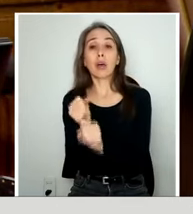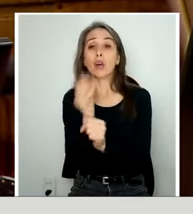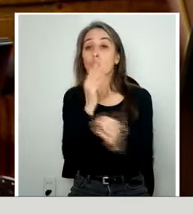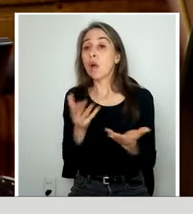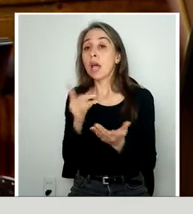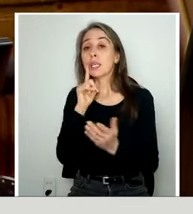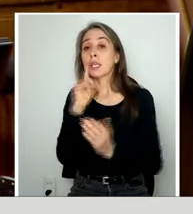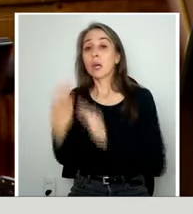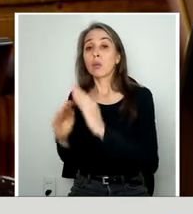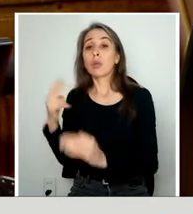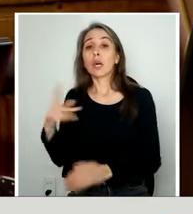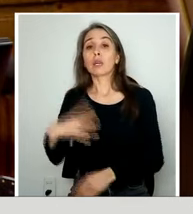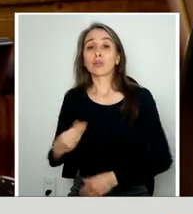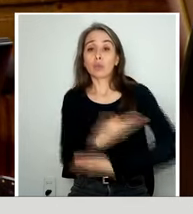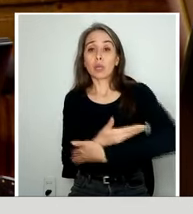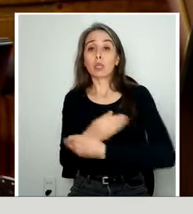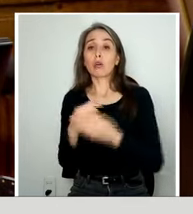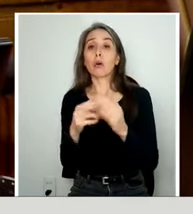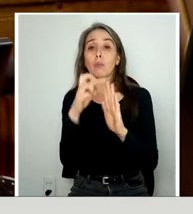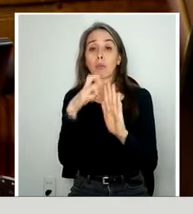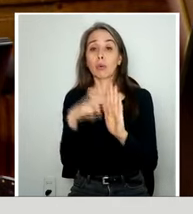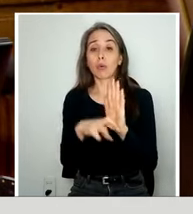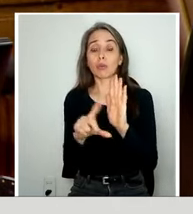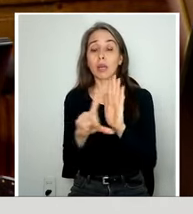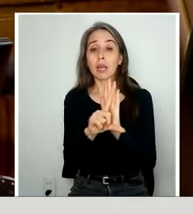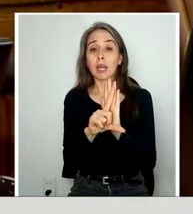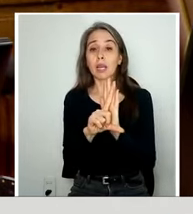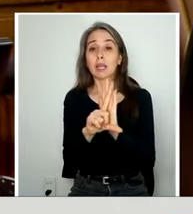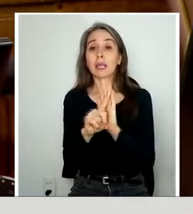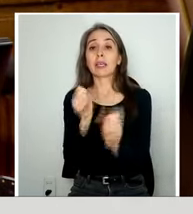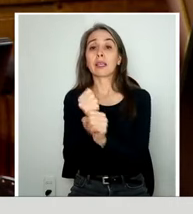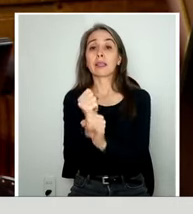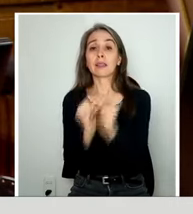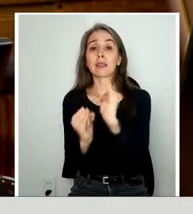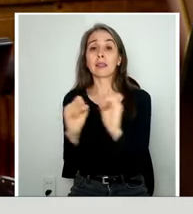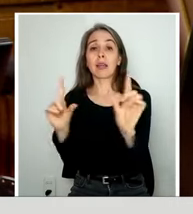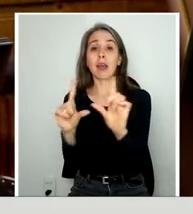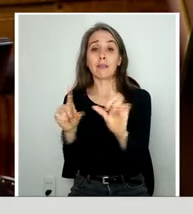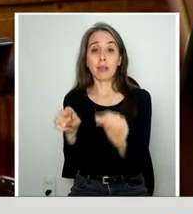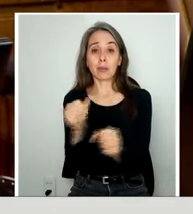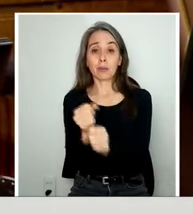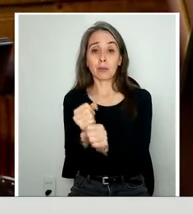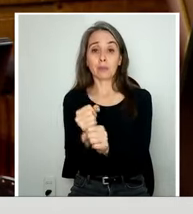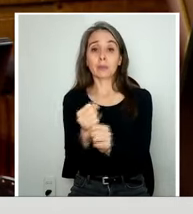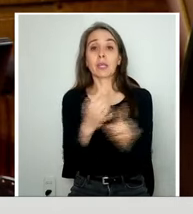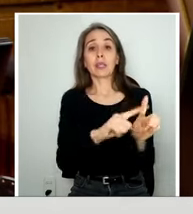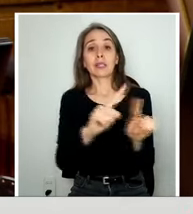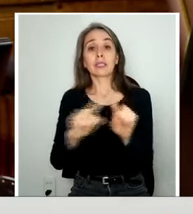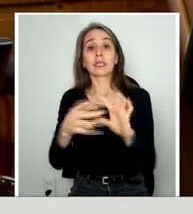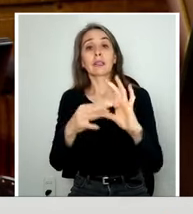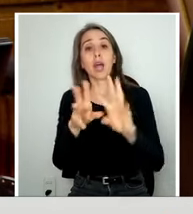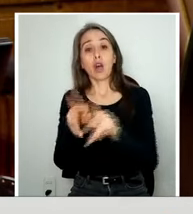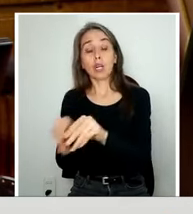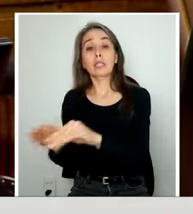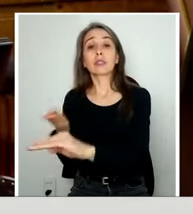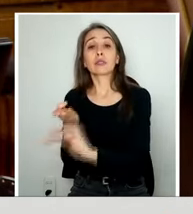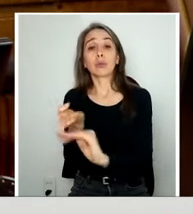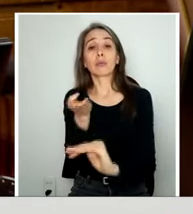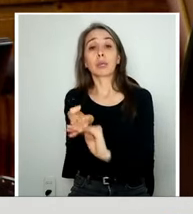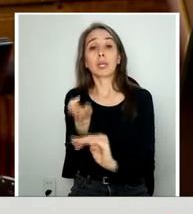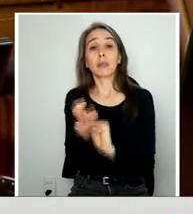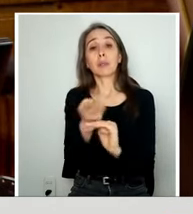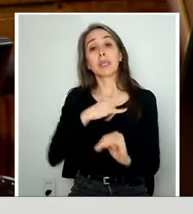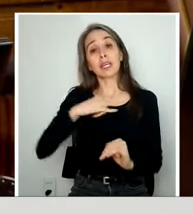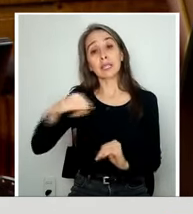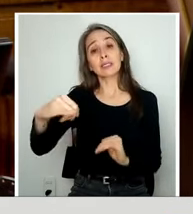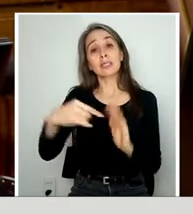sus niños me refiero a las leyes que tienen que ver con el teletrabajo hay diversas organizaciones que lo están solicitando hay